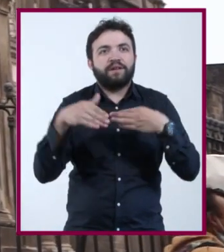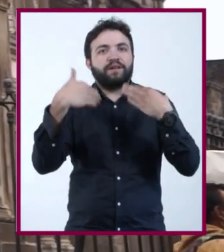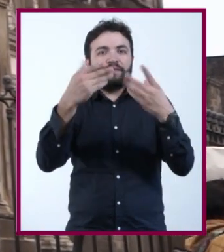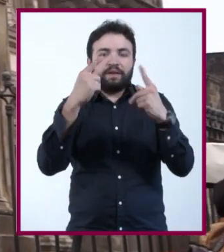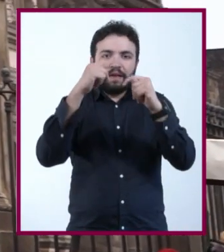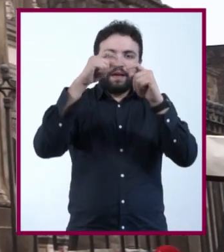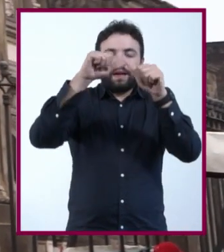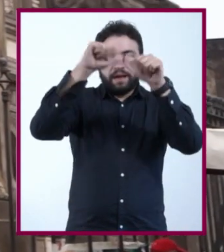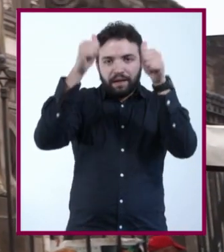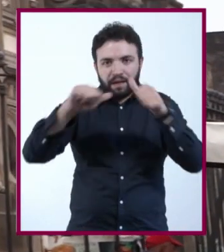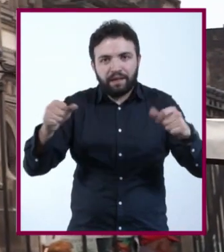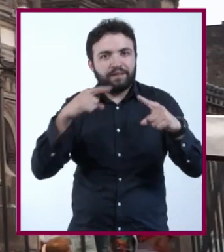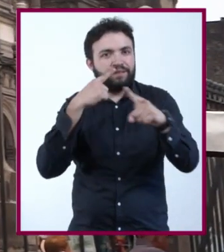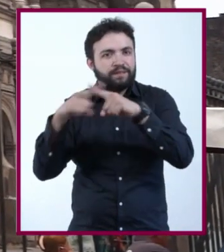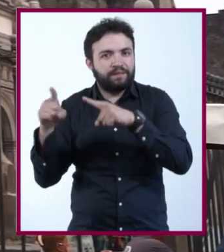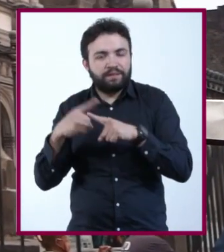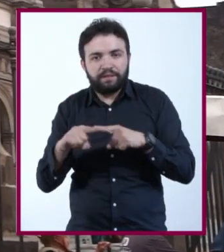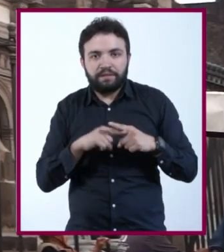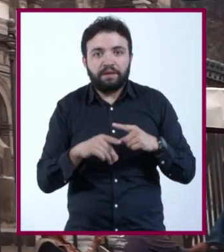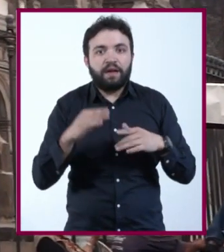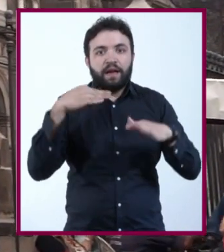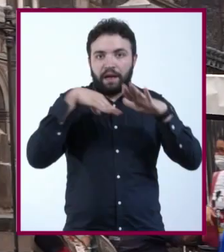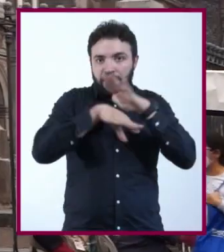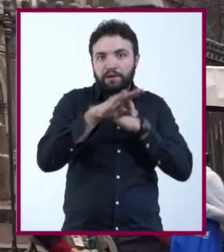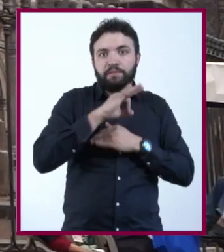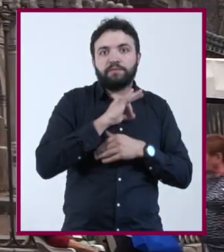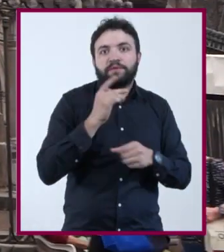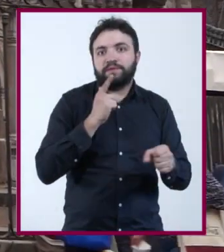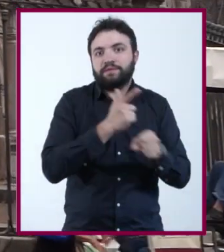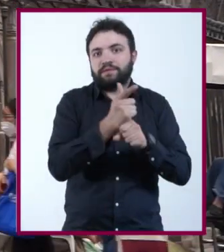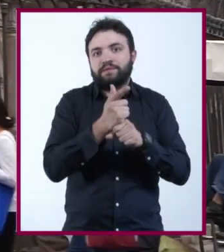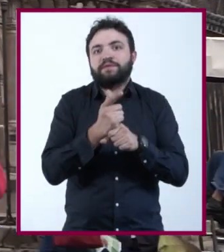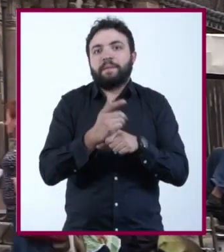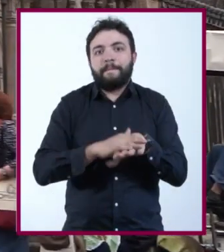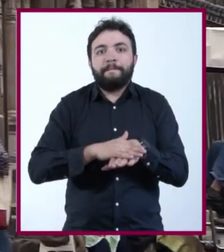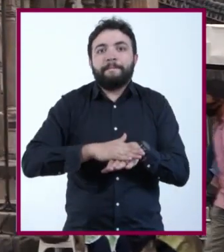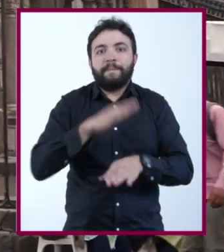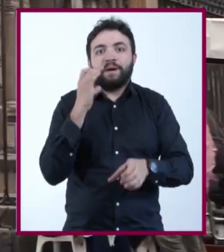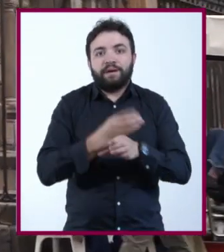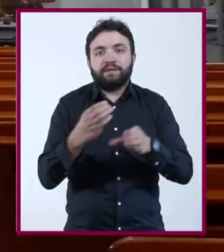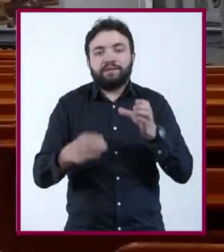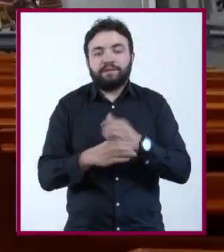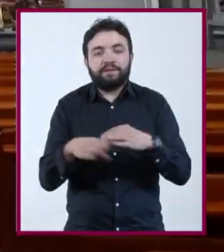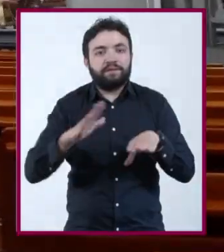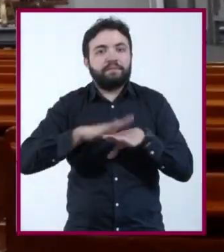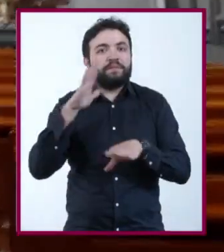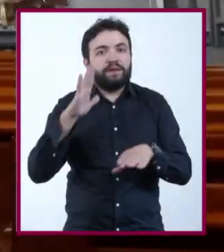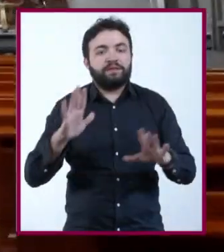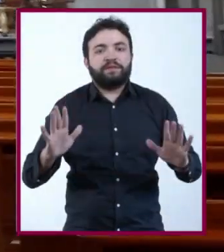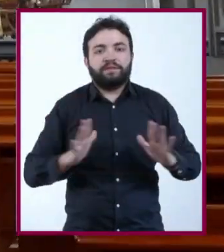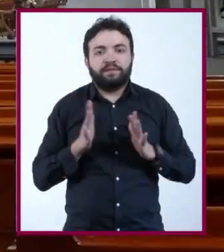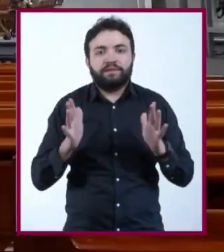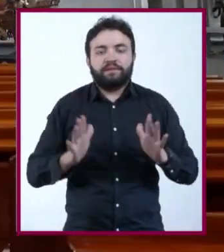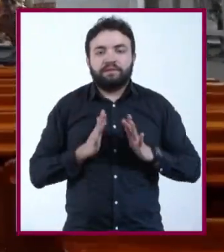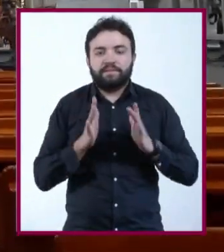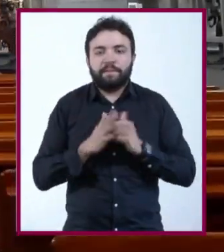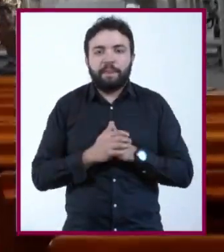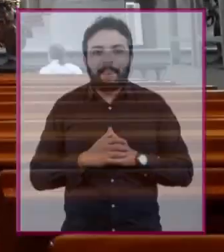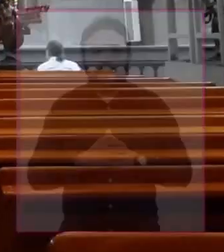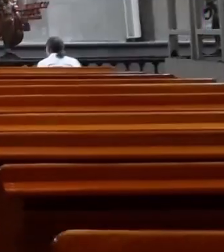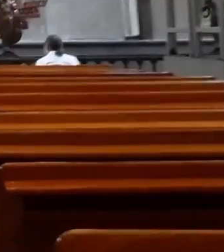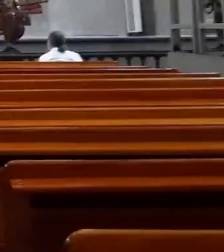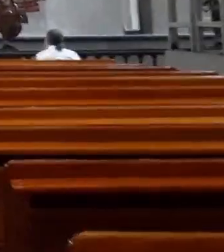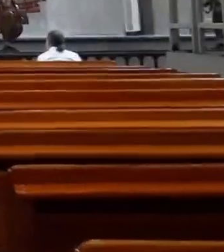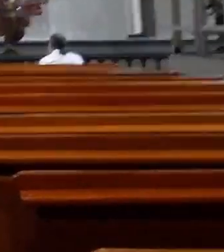son barrocas, de varias autorías, y en el interior podemos encontrar todavía más